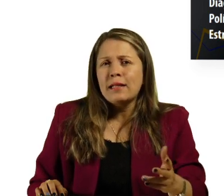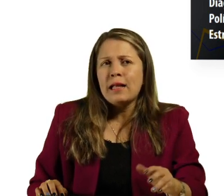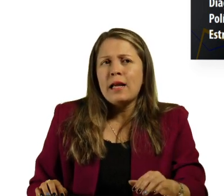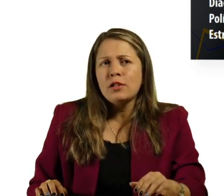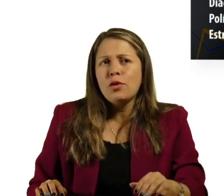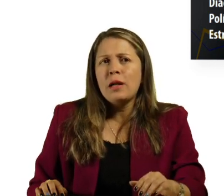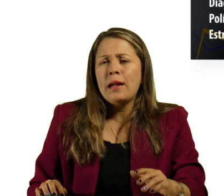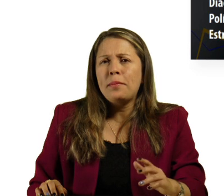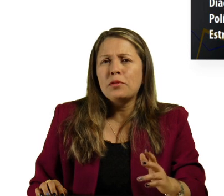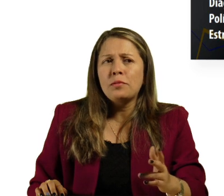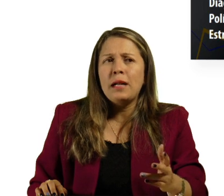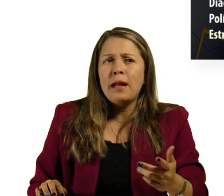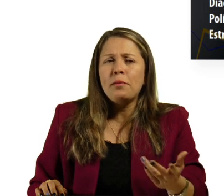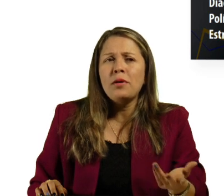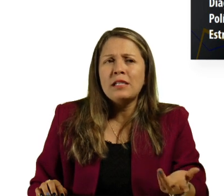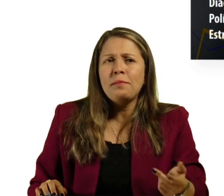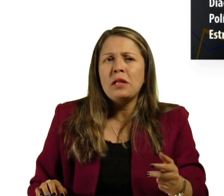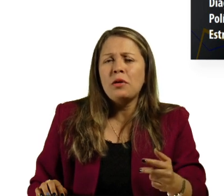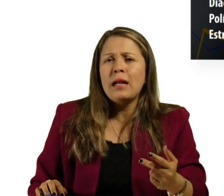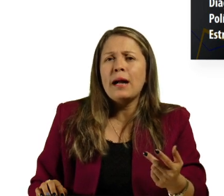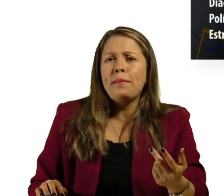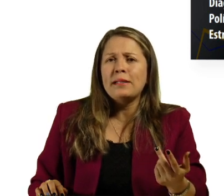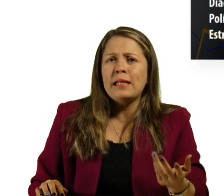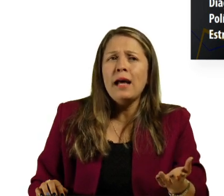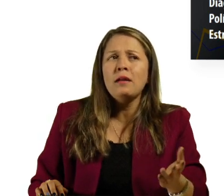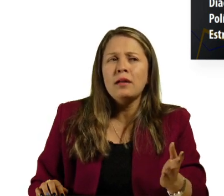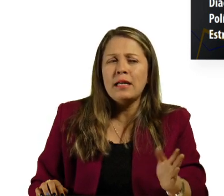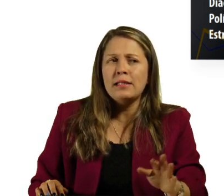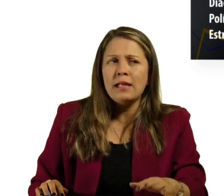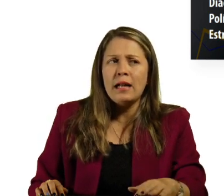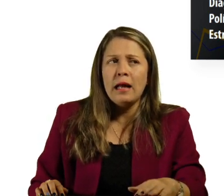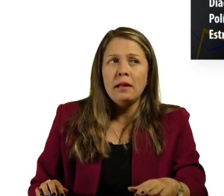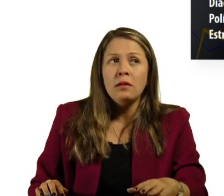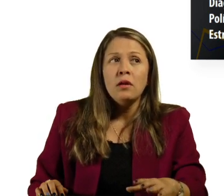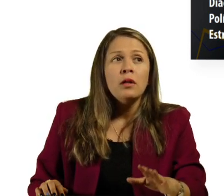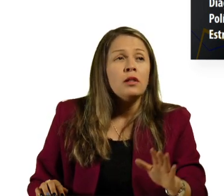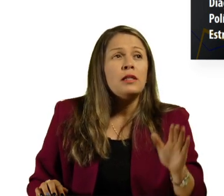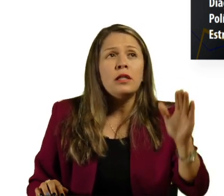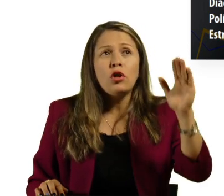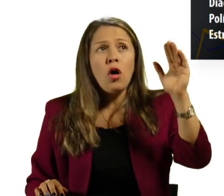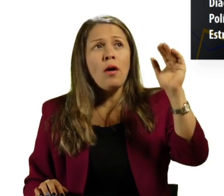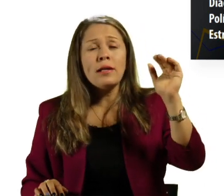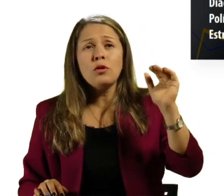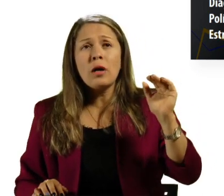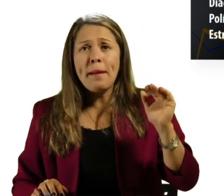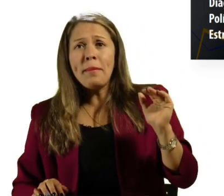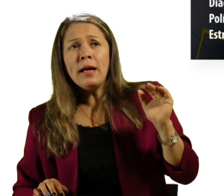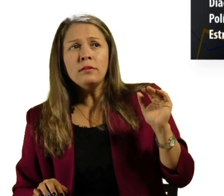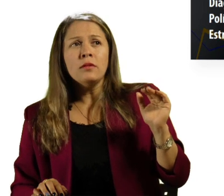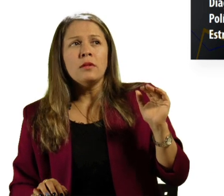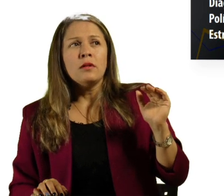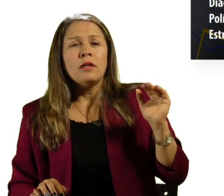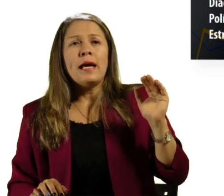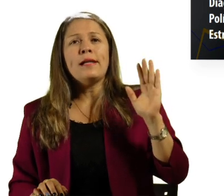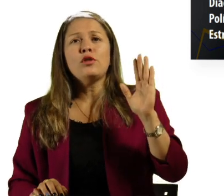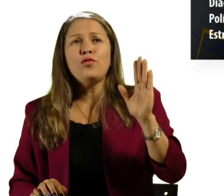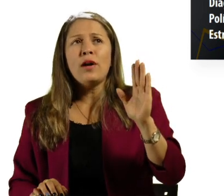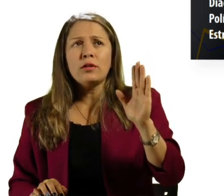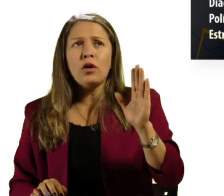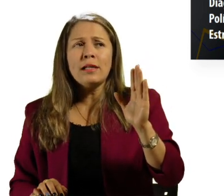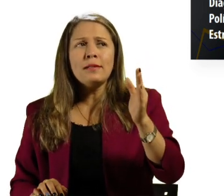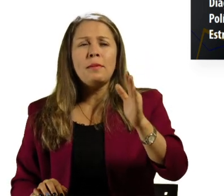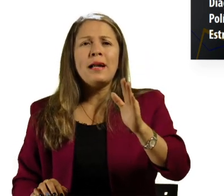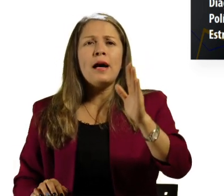las estrategias sobre el aprovechamiento de la capacidad instalada. Si todo eso cambia,